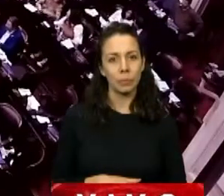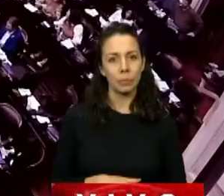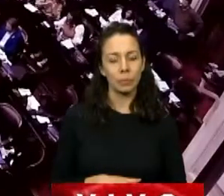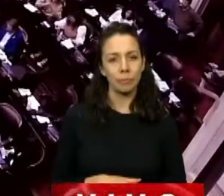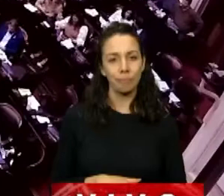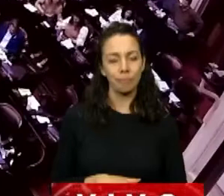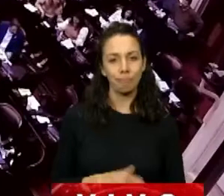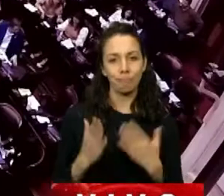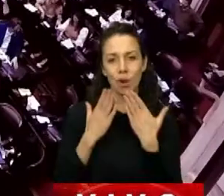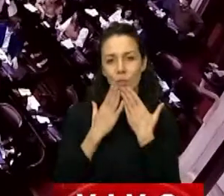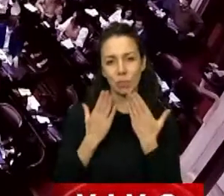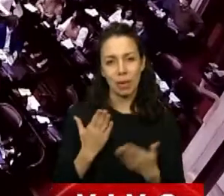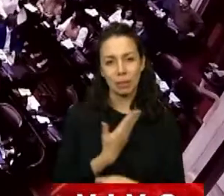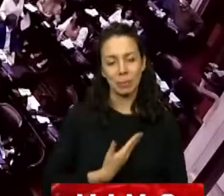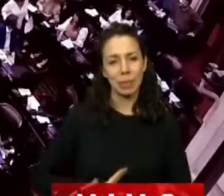Gracias, señor presidente.